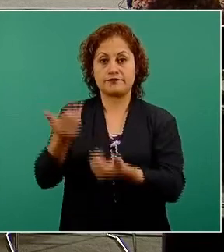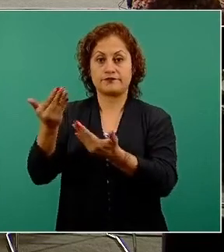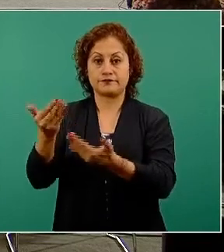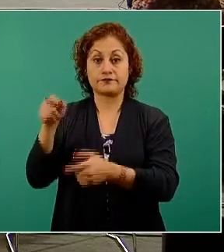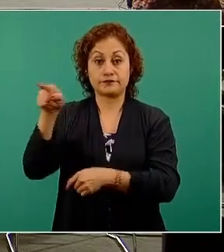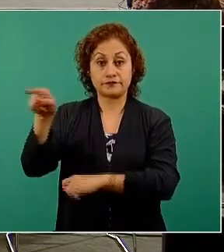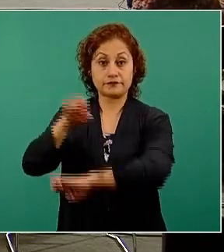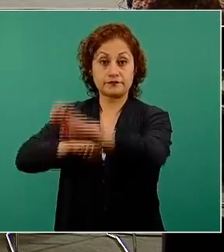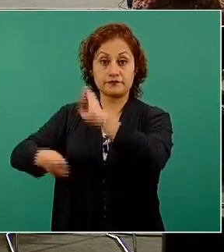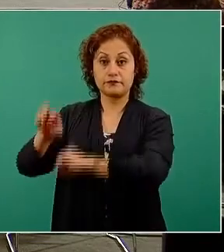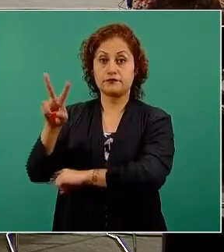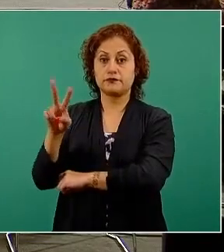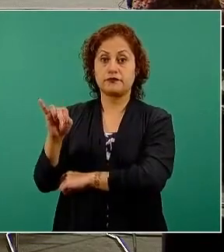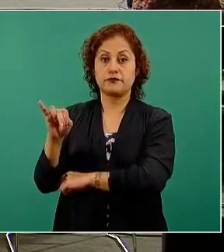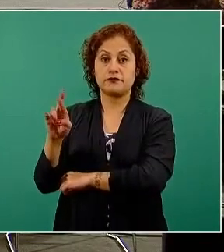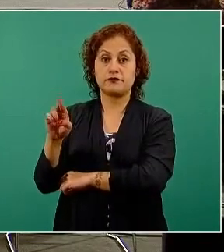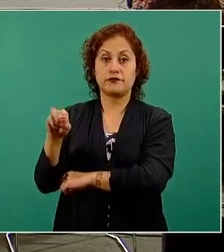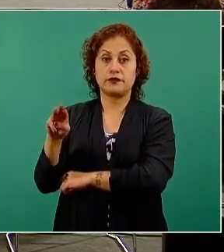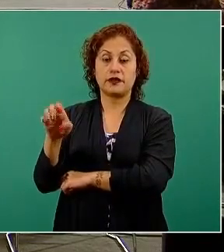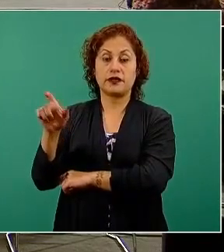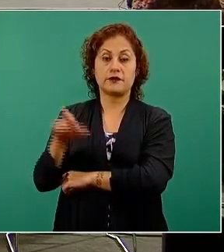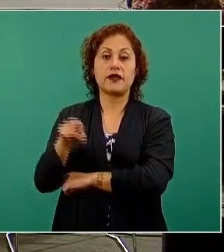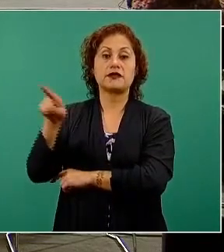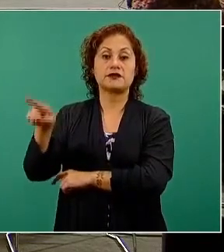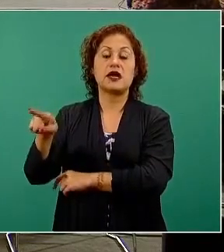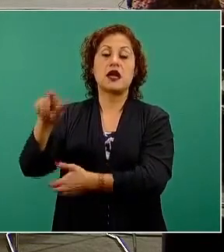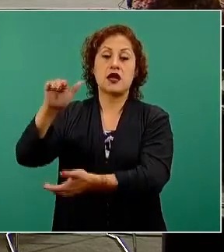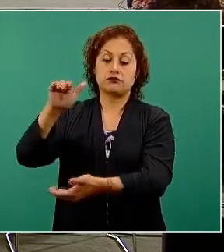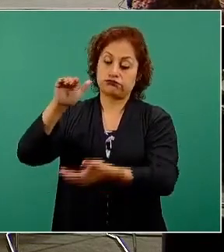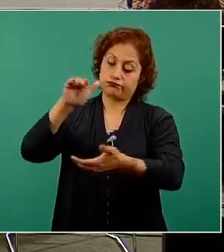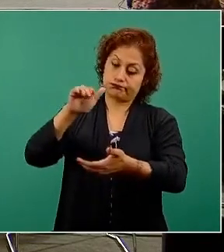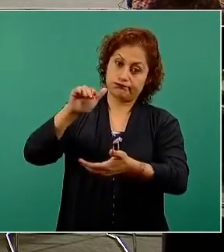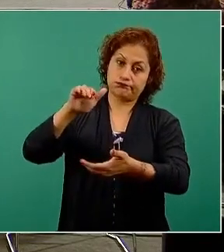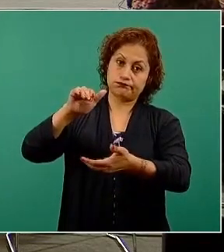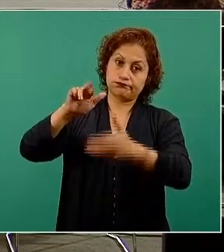salen, son hieleras que están